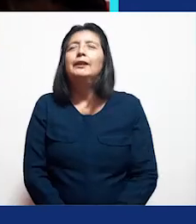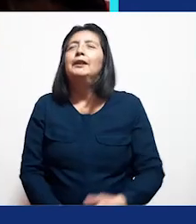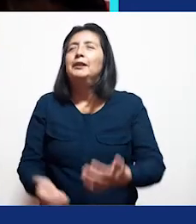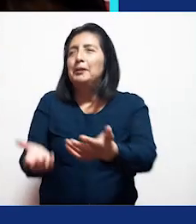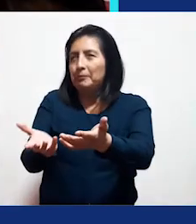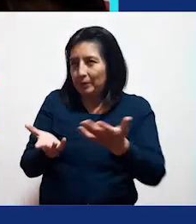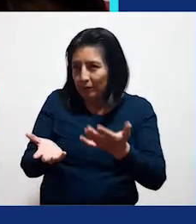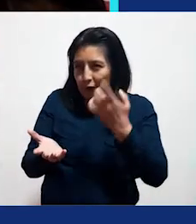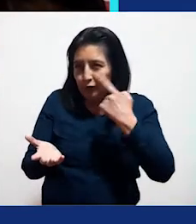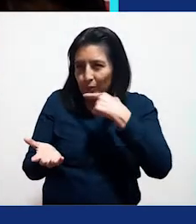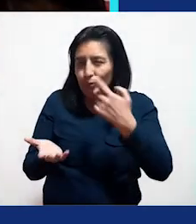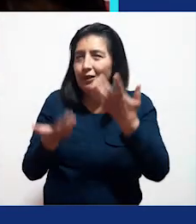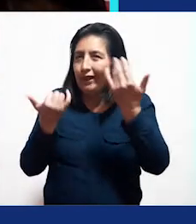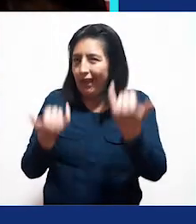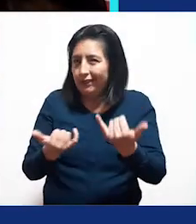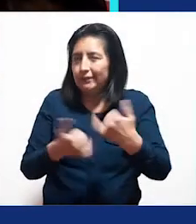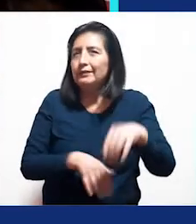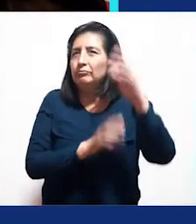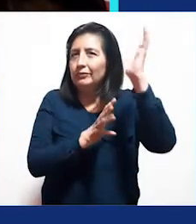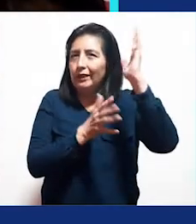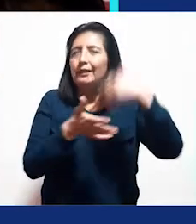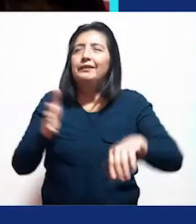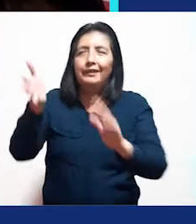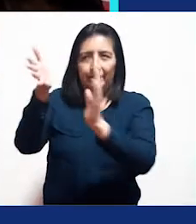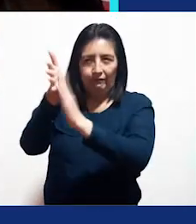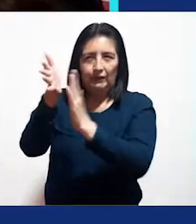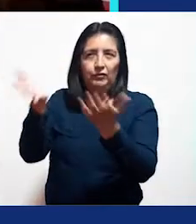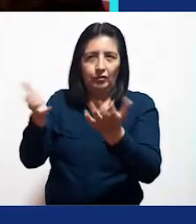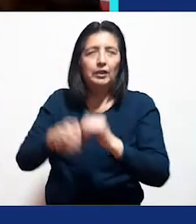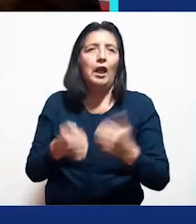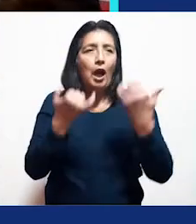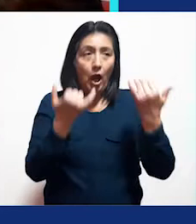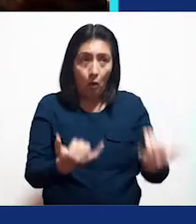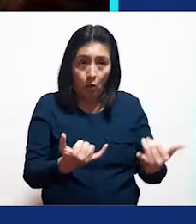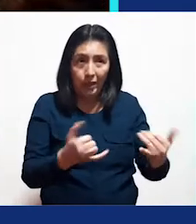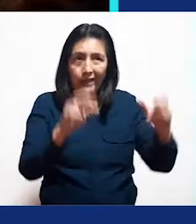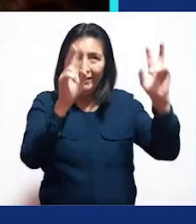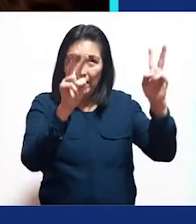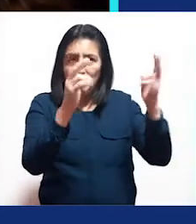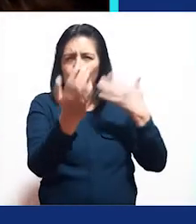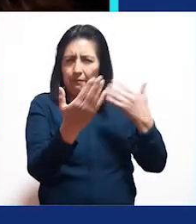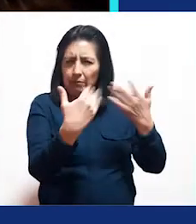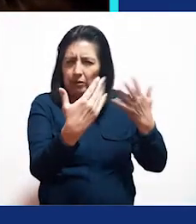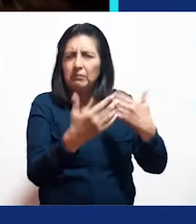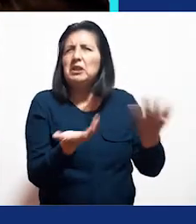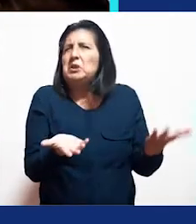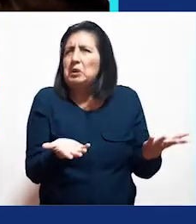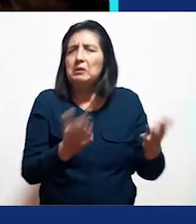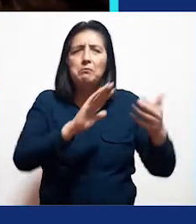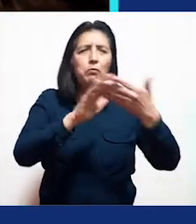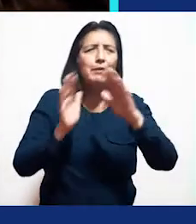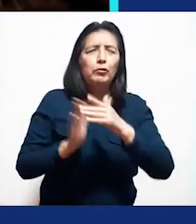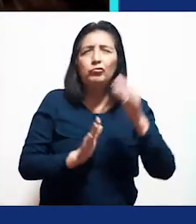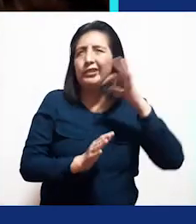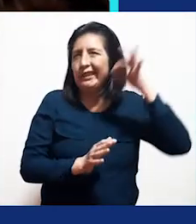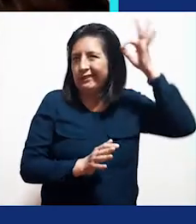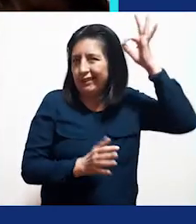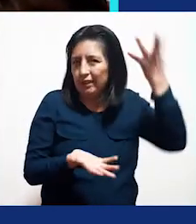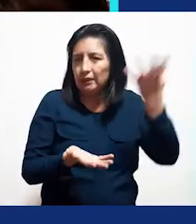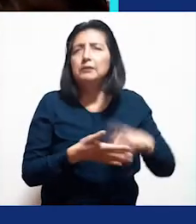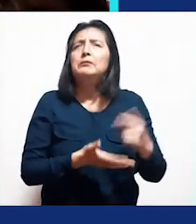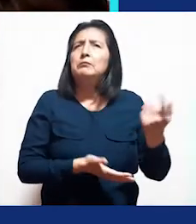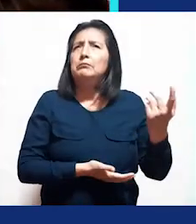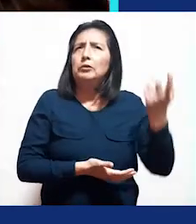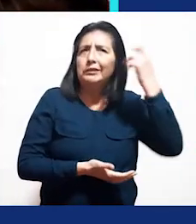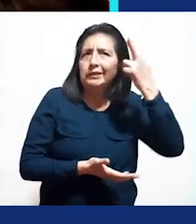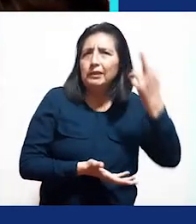Bienvenidas y bienvenidos a esta transmisión de Defensoría del Pueblo. Esta vez vamos a hablar sobre los pueblos indígenas y para